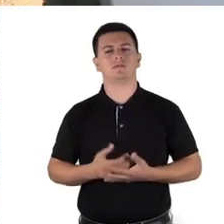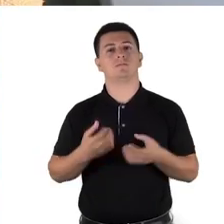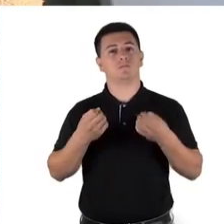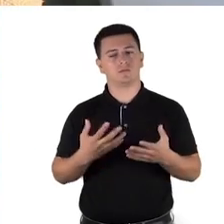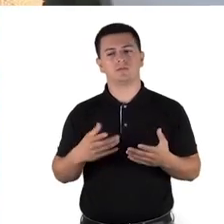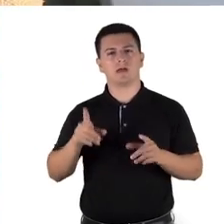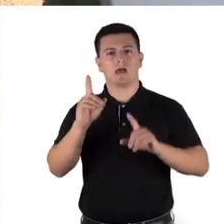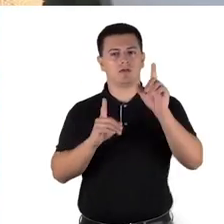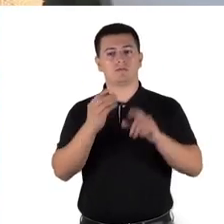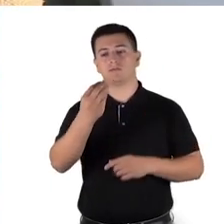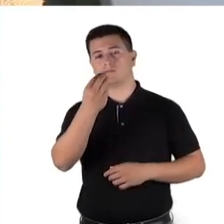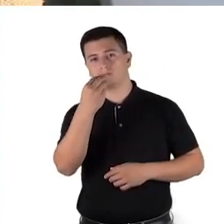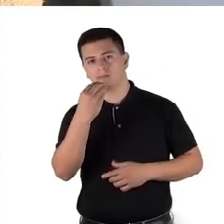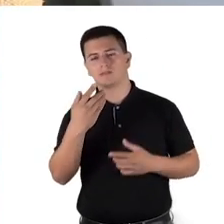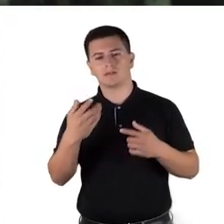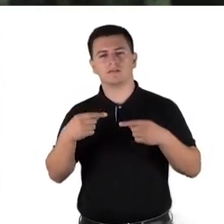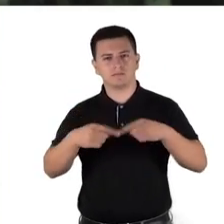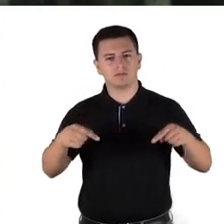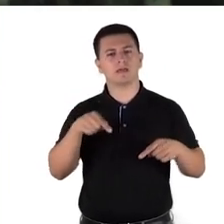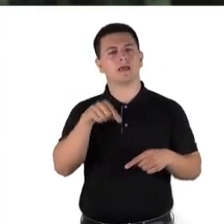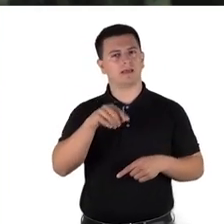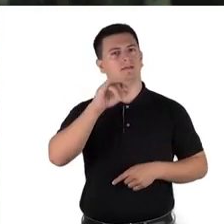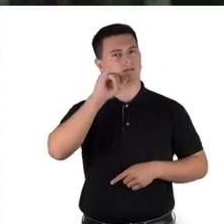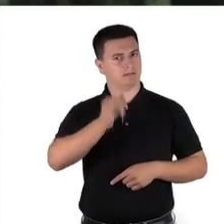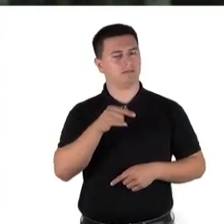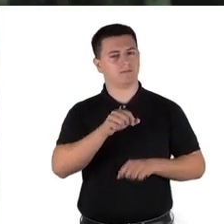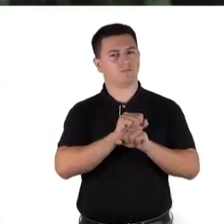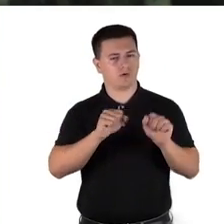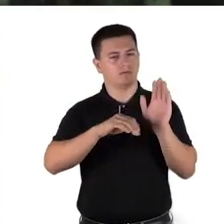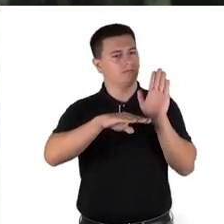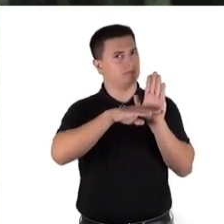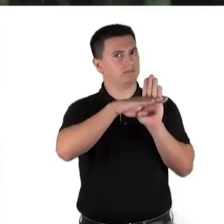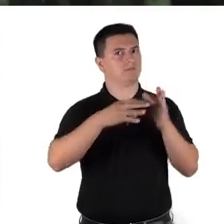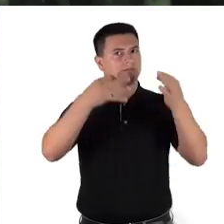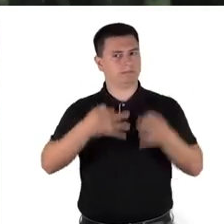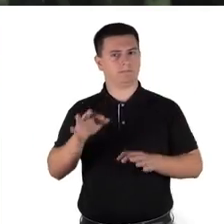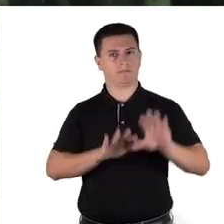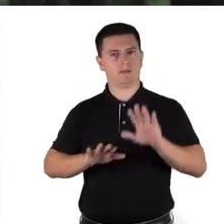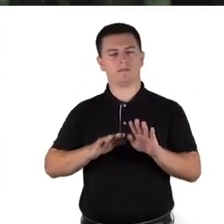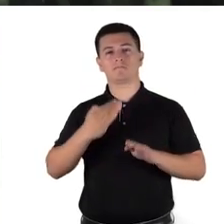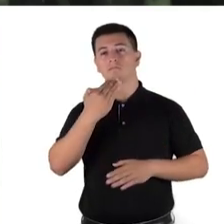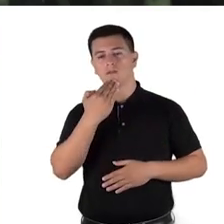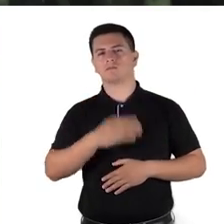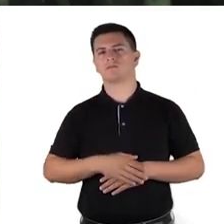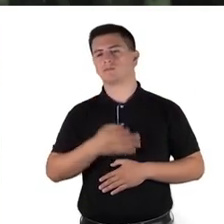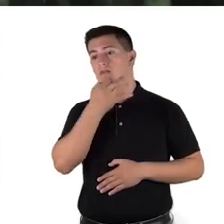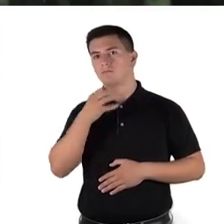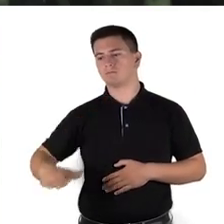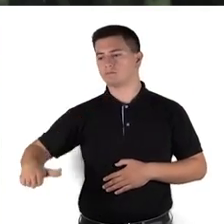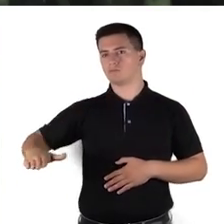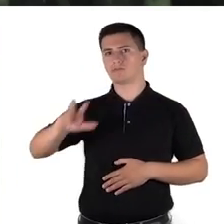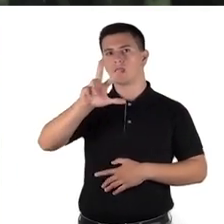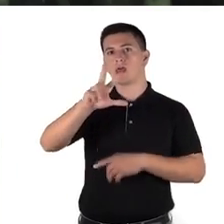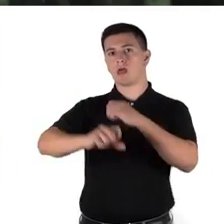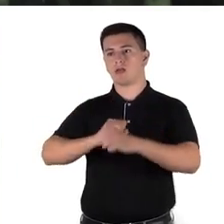Cuando le podemos poner un horario a nada todavía. Claro, más allá de las cuestiones básicas como alimentación y demás que sí deben estar como medio